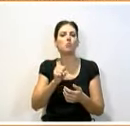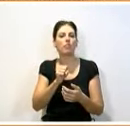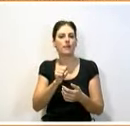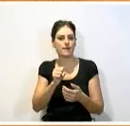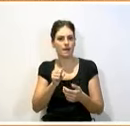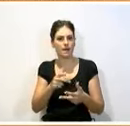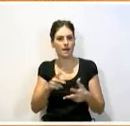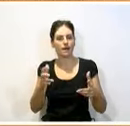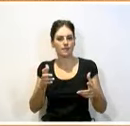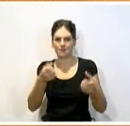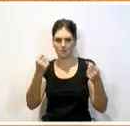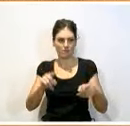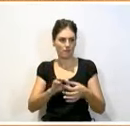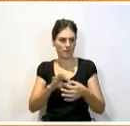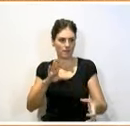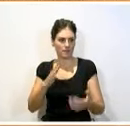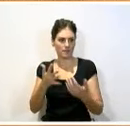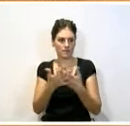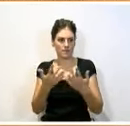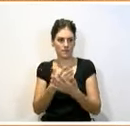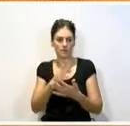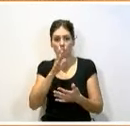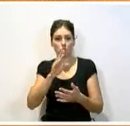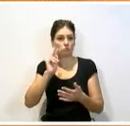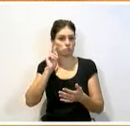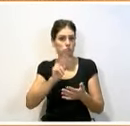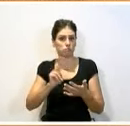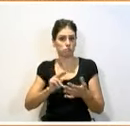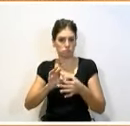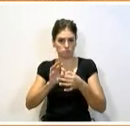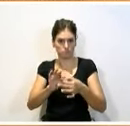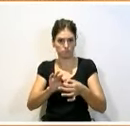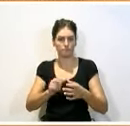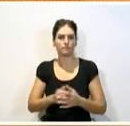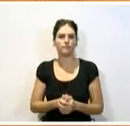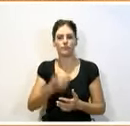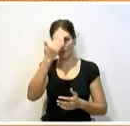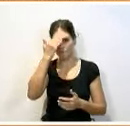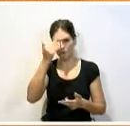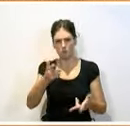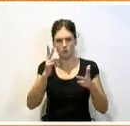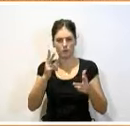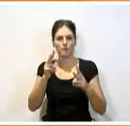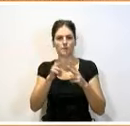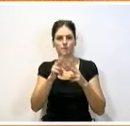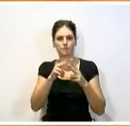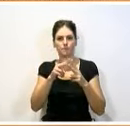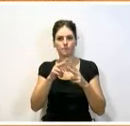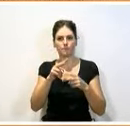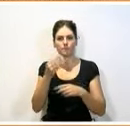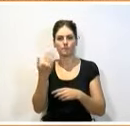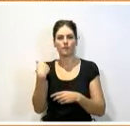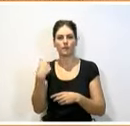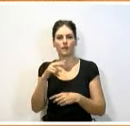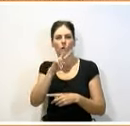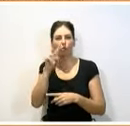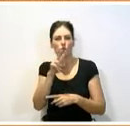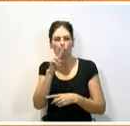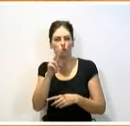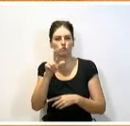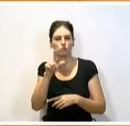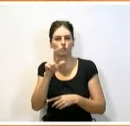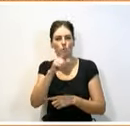no tiene nada que ver y que, por cierto, sigo recomendando su lectura con ahínco. Memoria democrática, 2/7 del año 98,